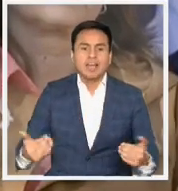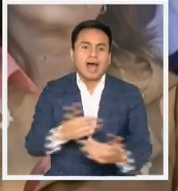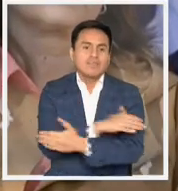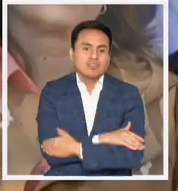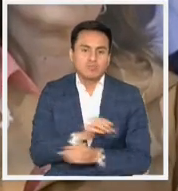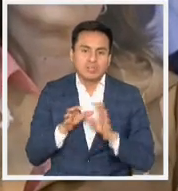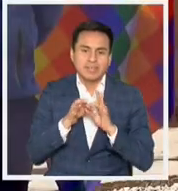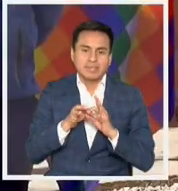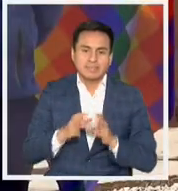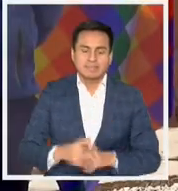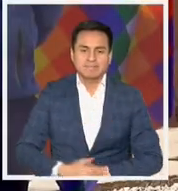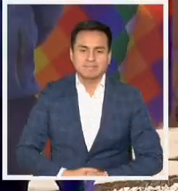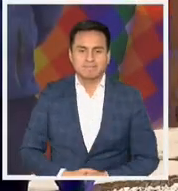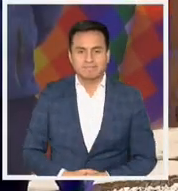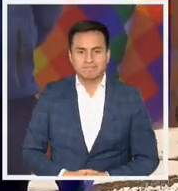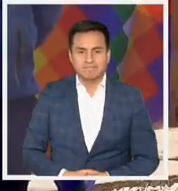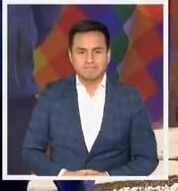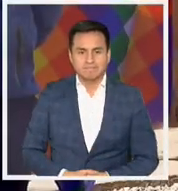abrazo. Muchísimas gracias.